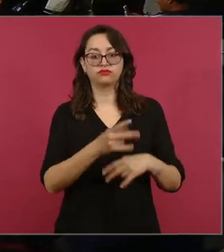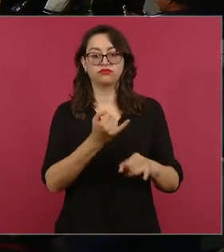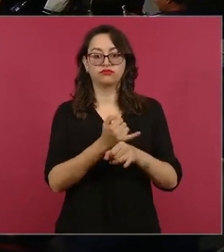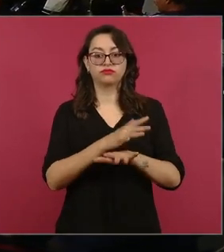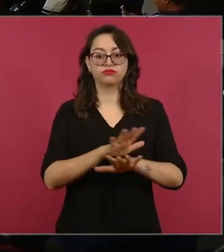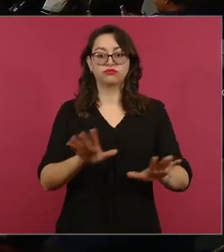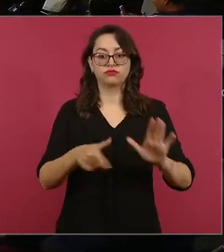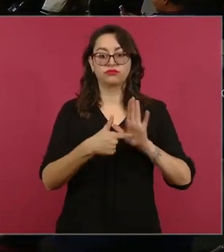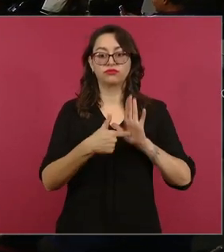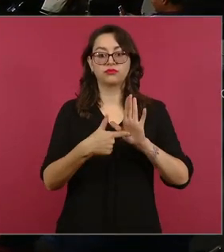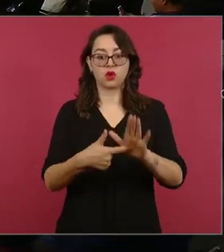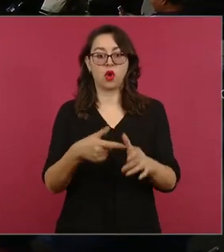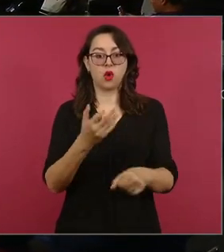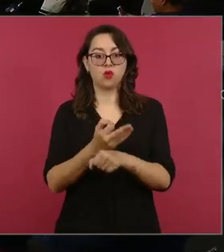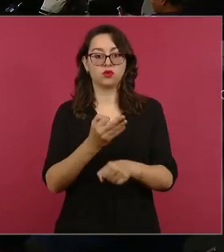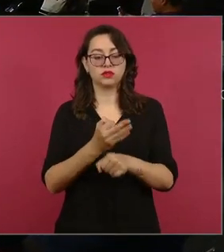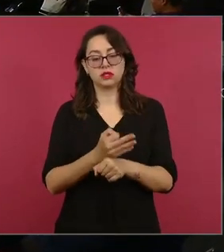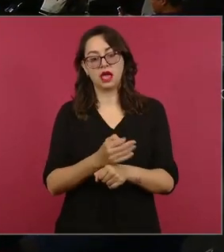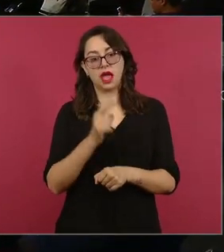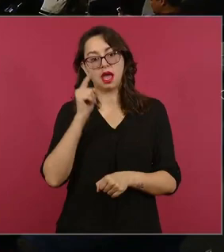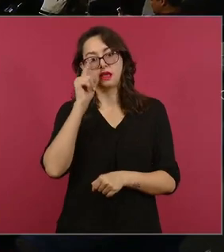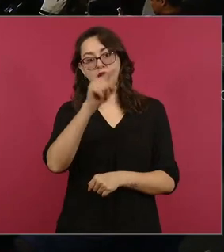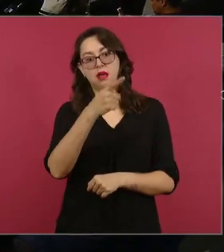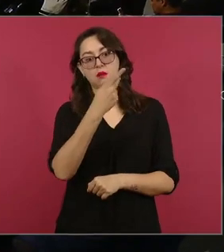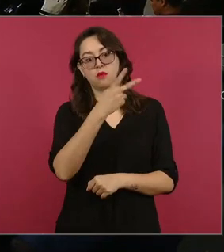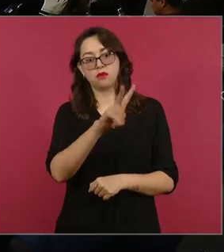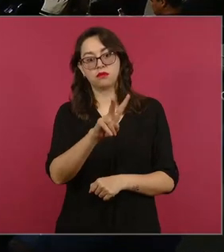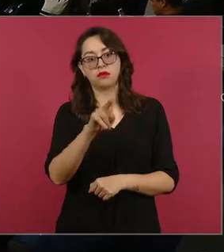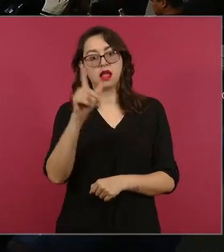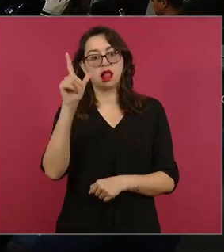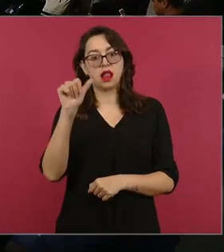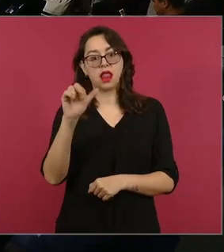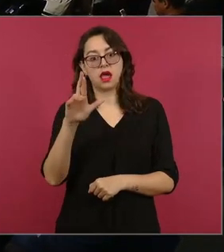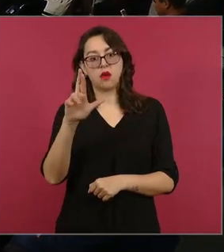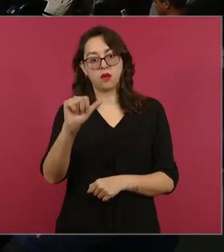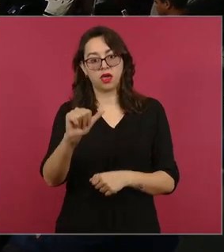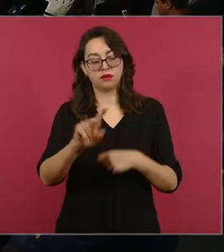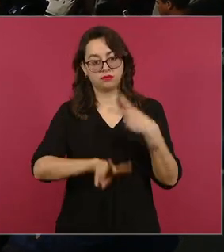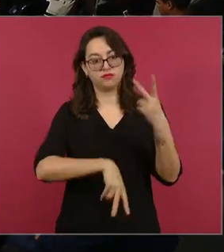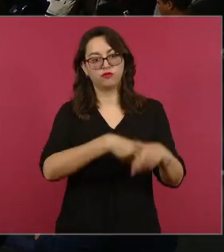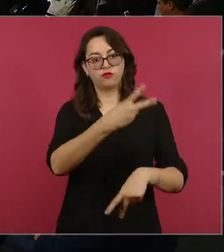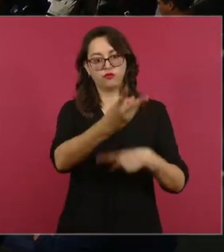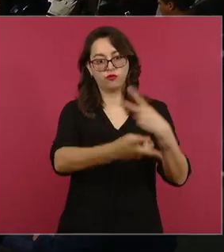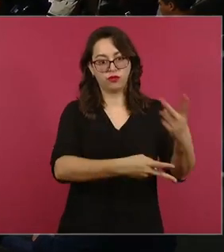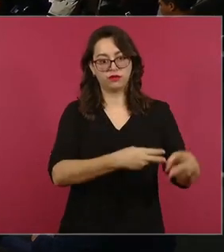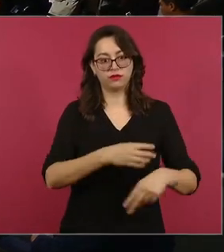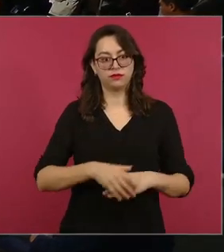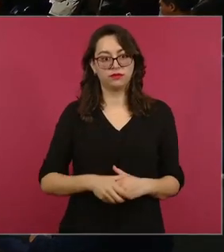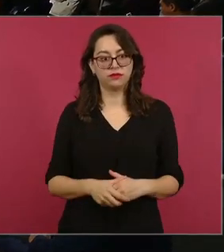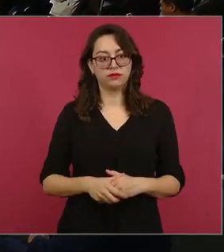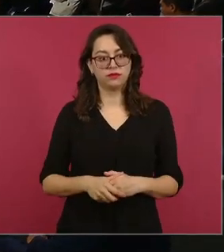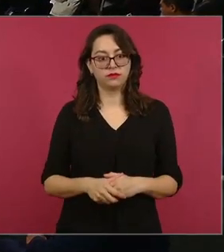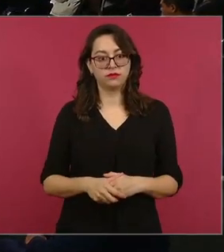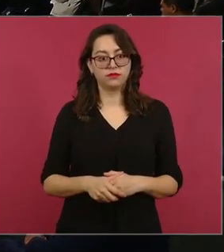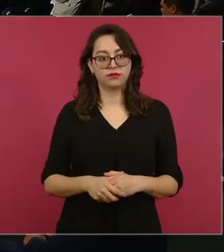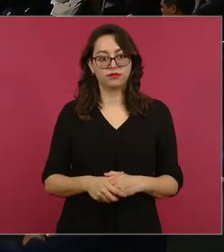Laura en Puerto Vallarta. Entonces, vamos con Elizabeth primero.